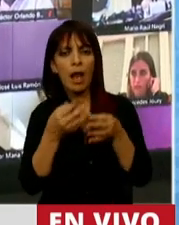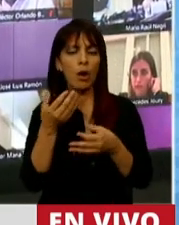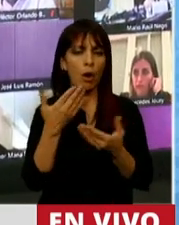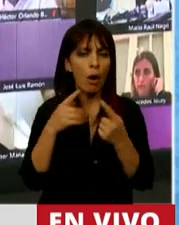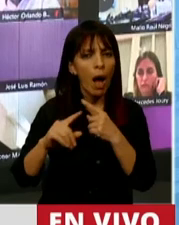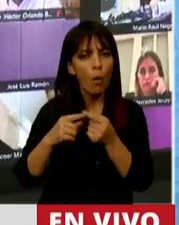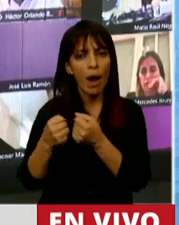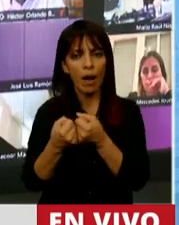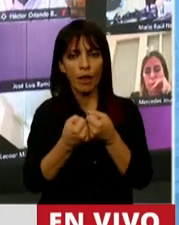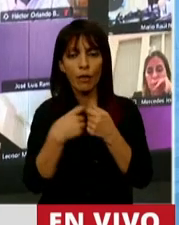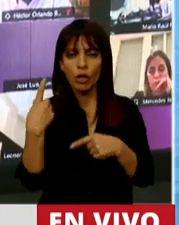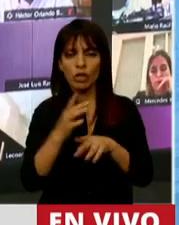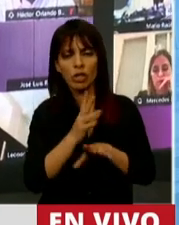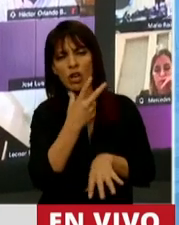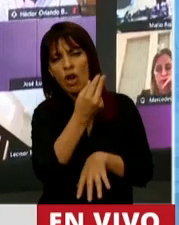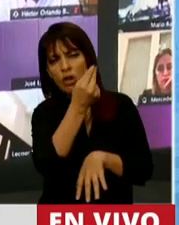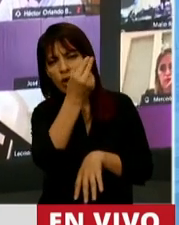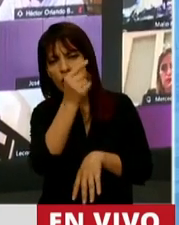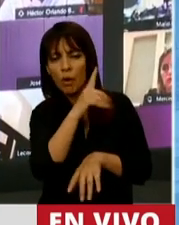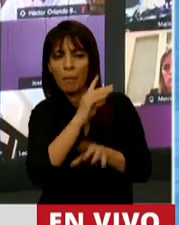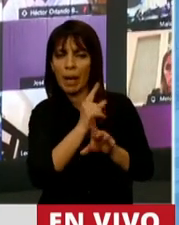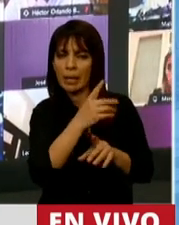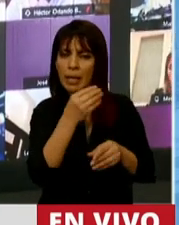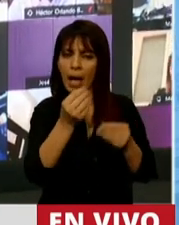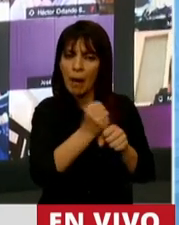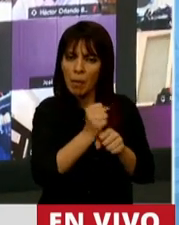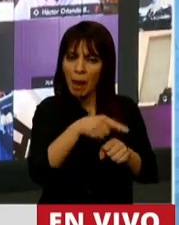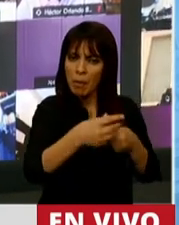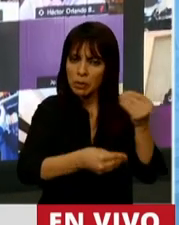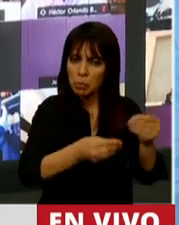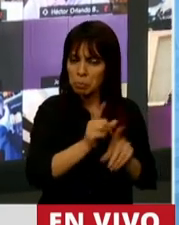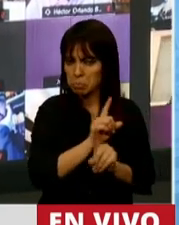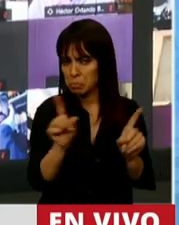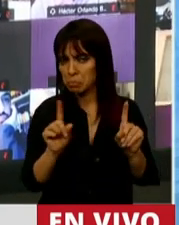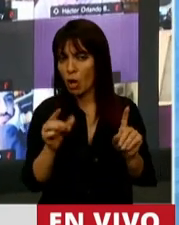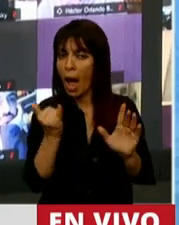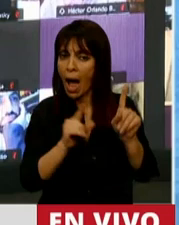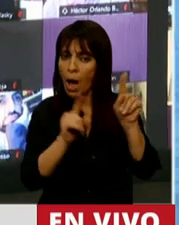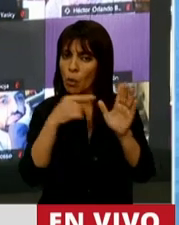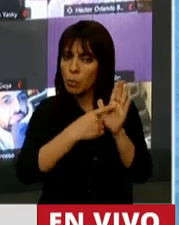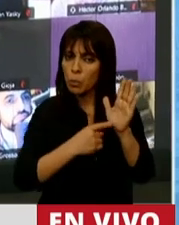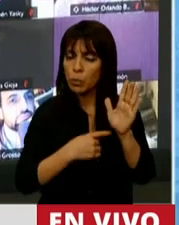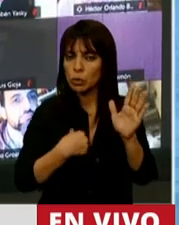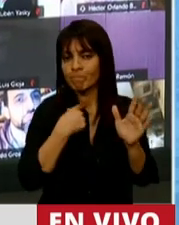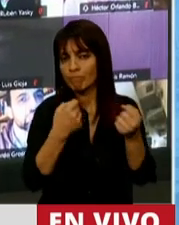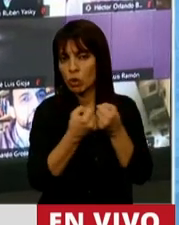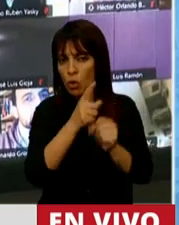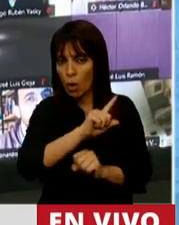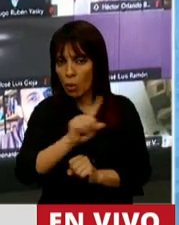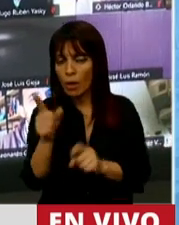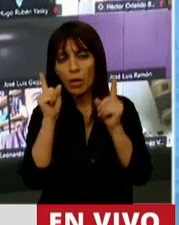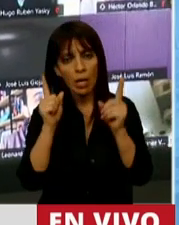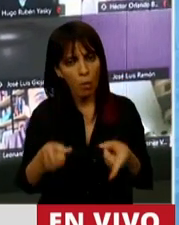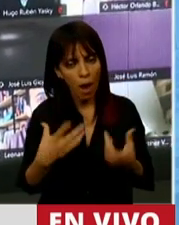Somos una oposición que no va a poner palos en las ruedas para que se tenga ese presupuesto, más allá de que hay cuestiones que no vamos a acompañar.